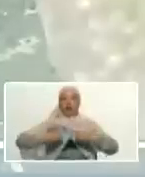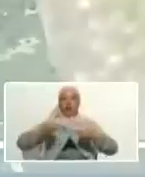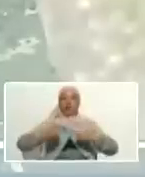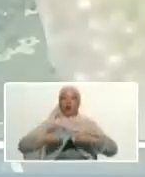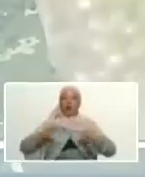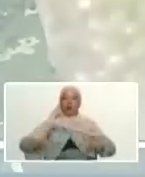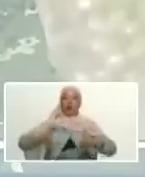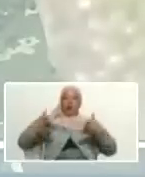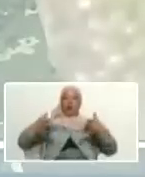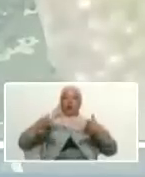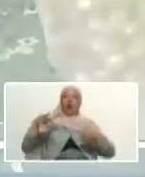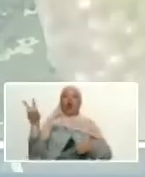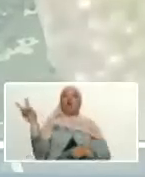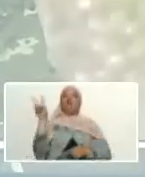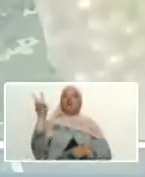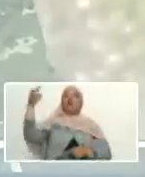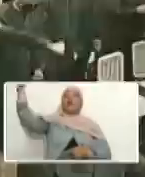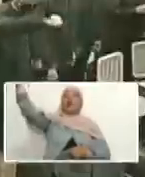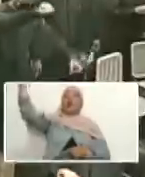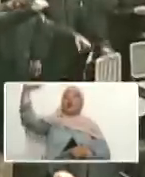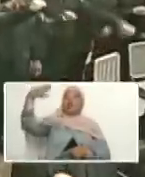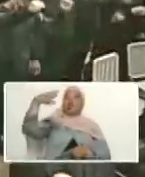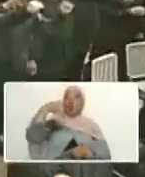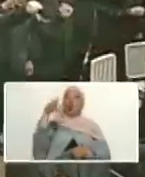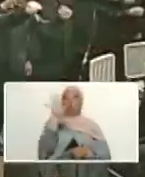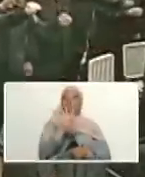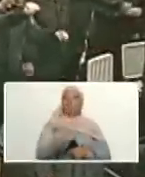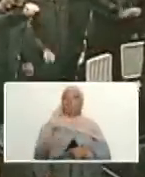¡El sol de Venezuela nace en el Esequibo!